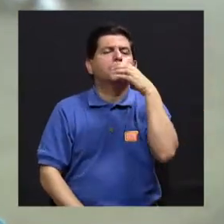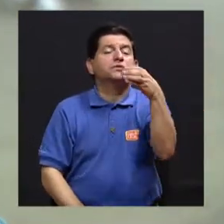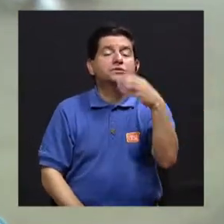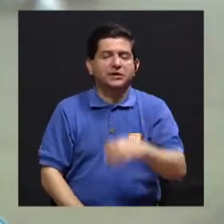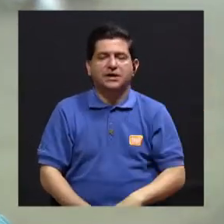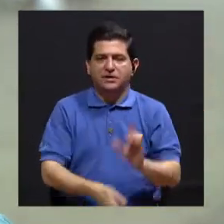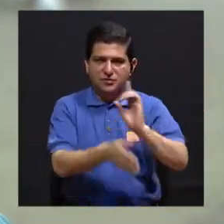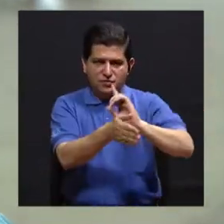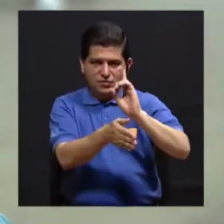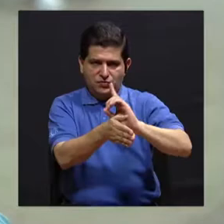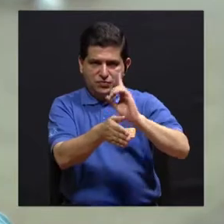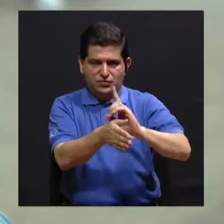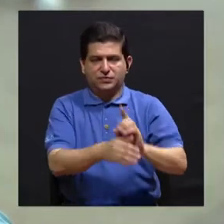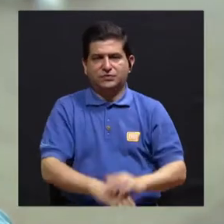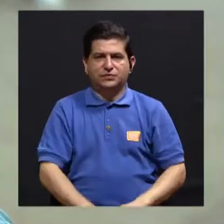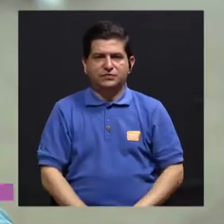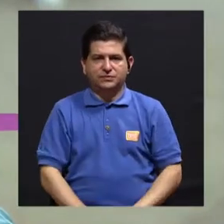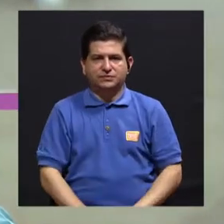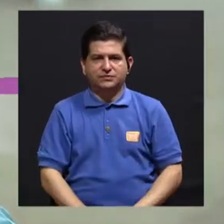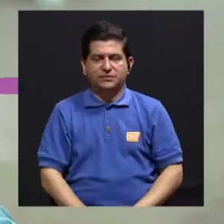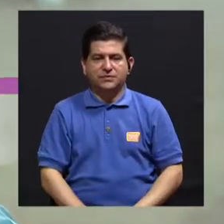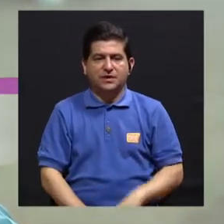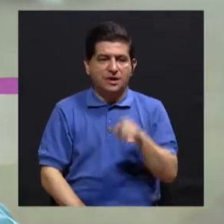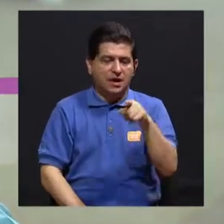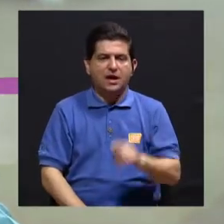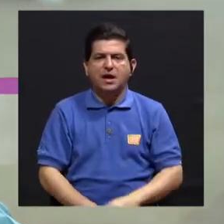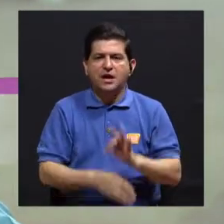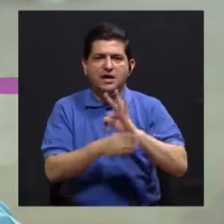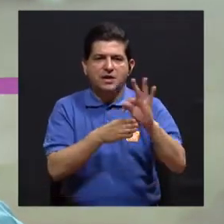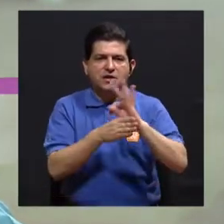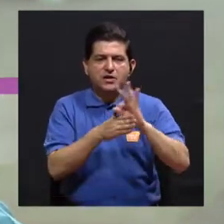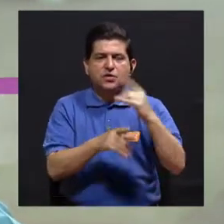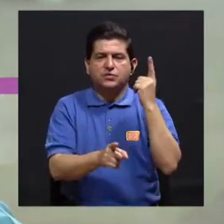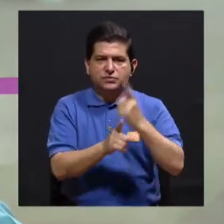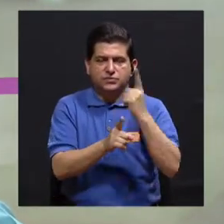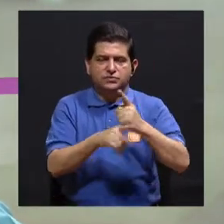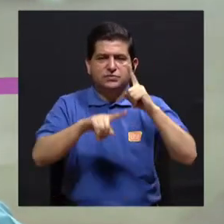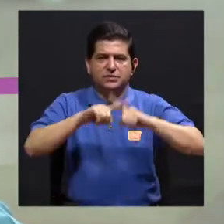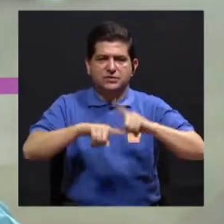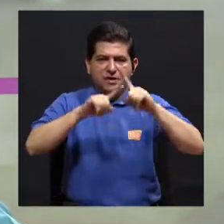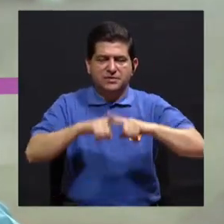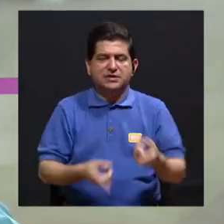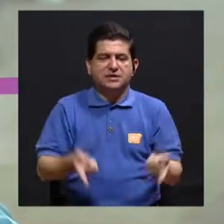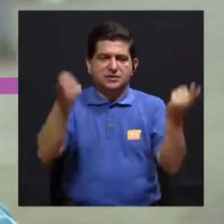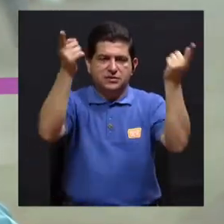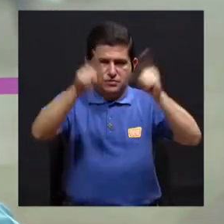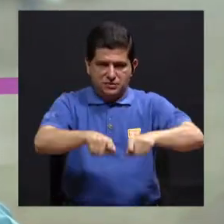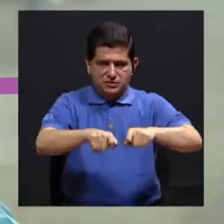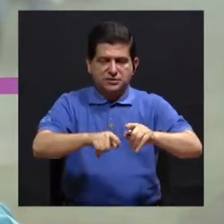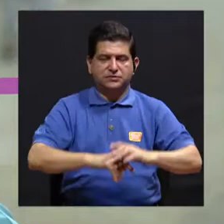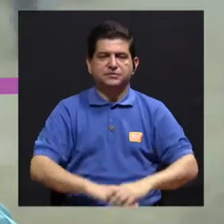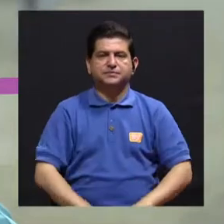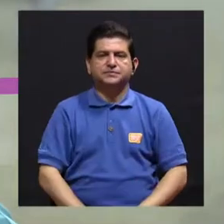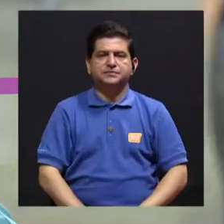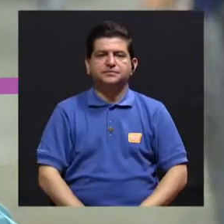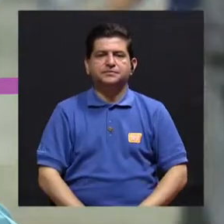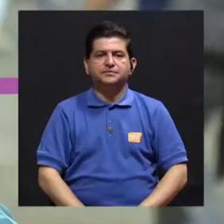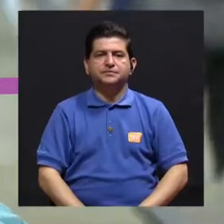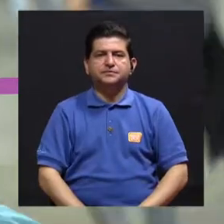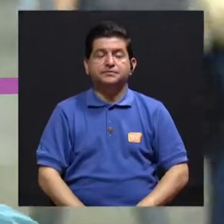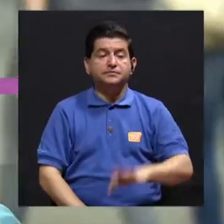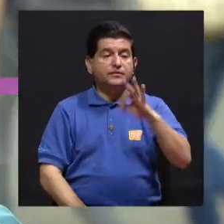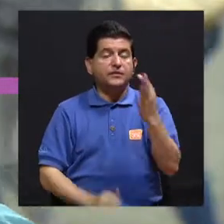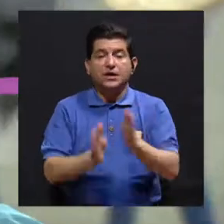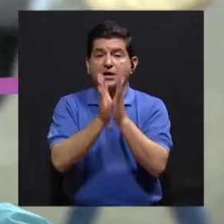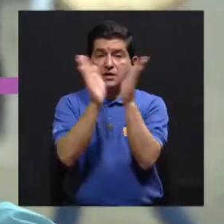sugerimos a los médicos es que les den el tratamiento adecuado dependiendo de cada parasitosis, ¿verdad? Y de